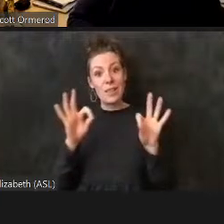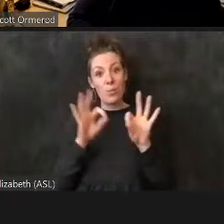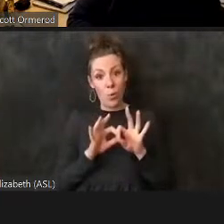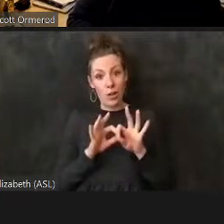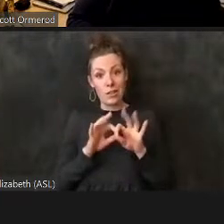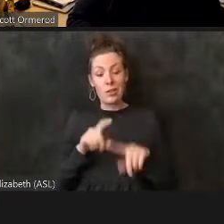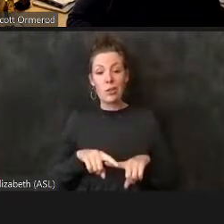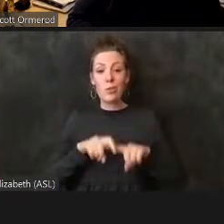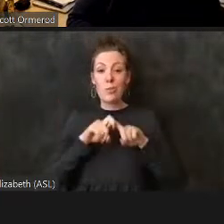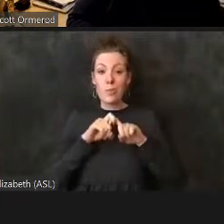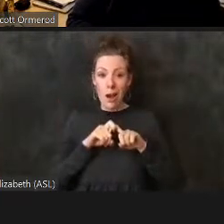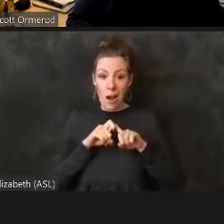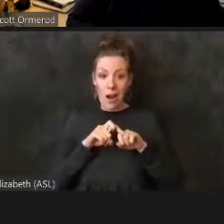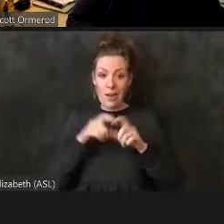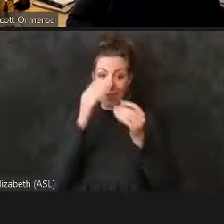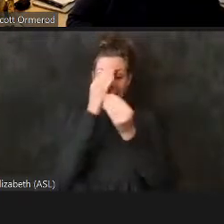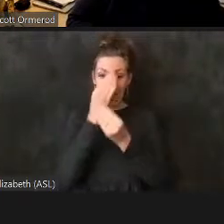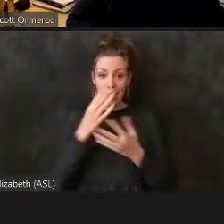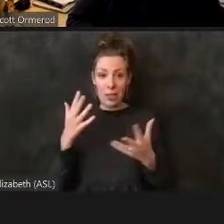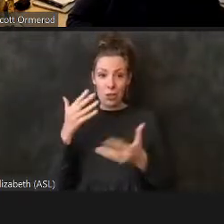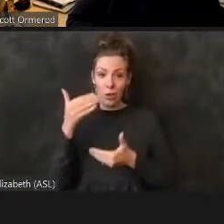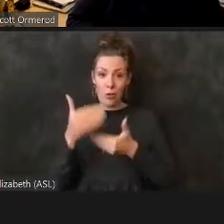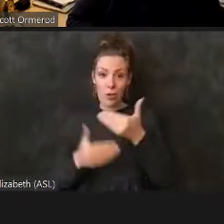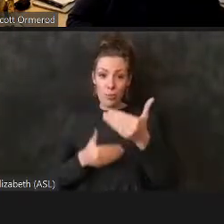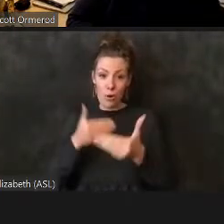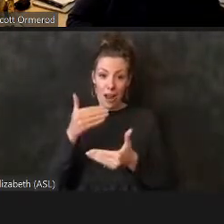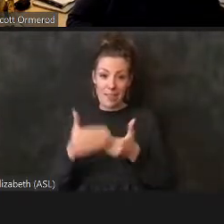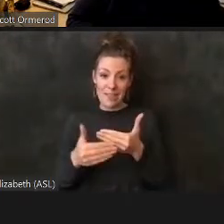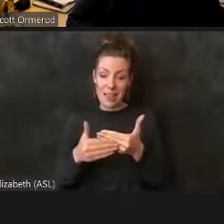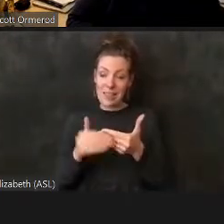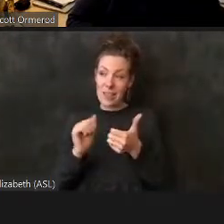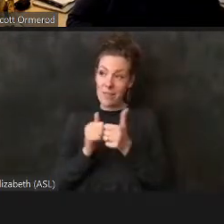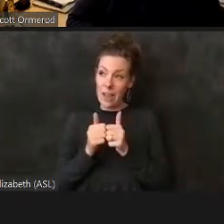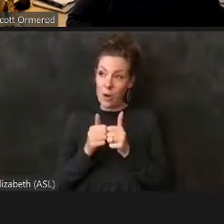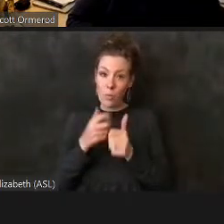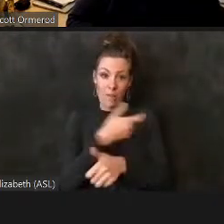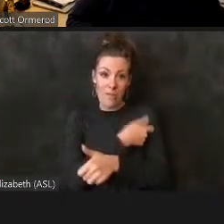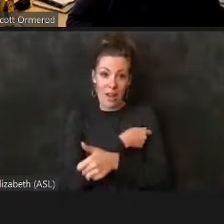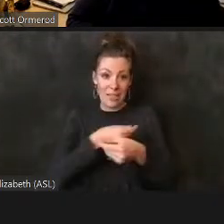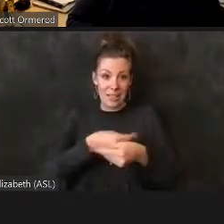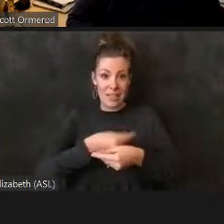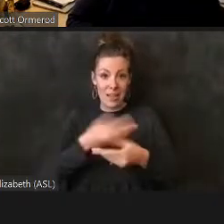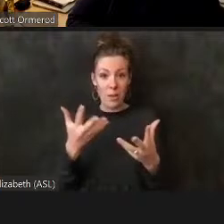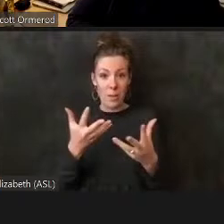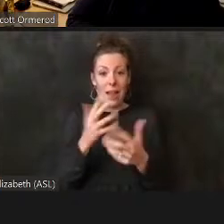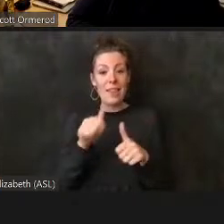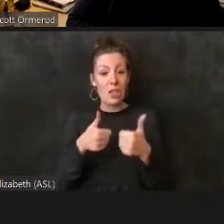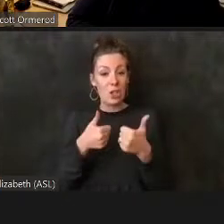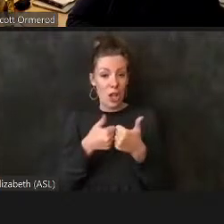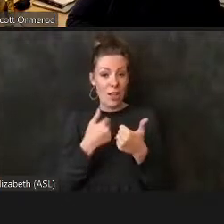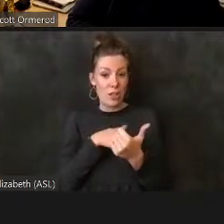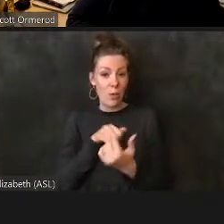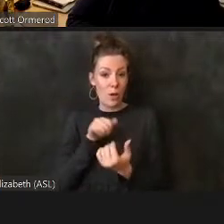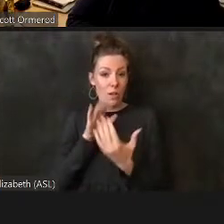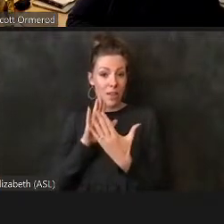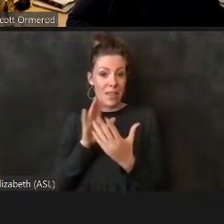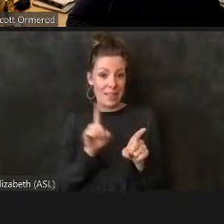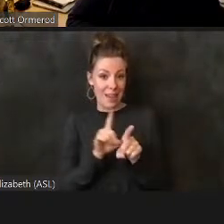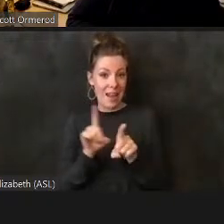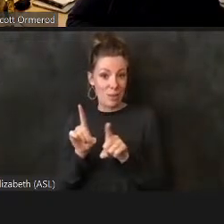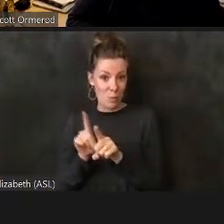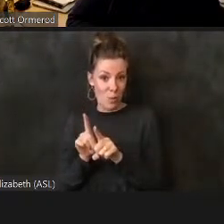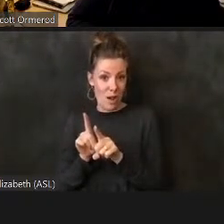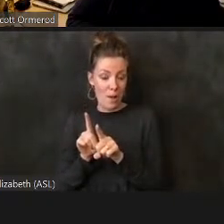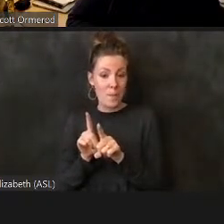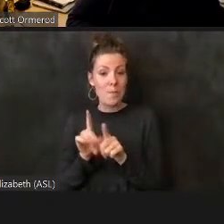estamos tratando a todo el mundo el progreso de cómo vamos a distribuir las vacunas en el Condado de Sonoma y también las retas que vamos a